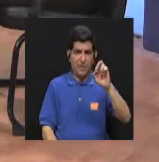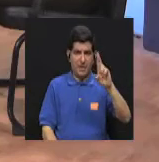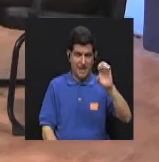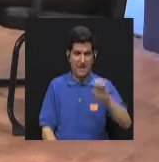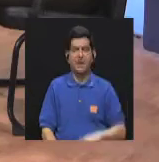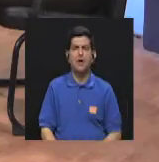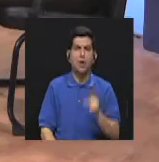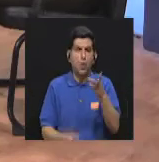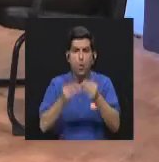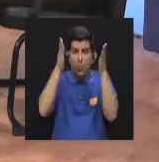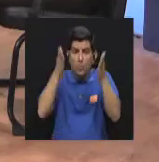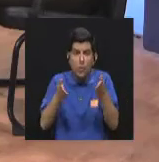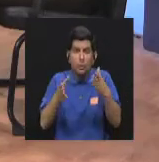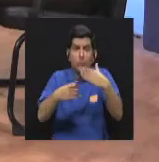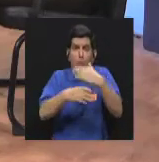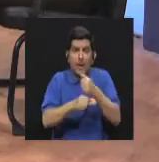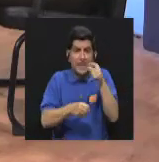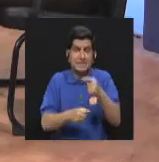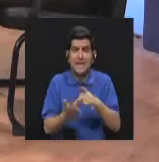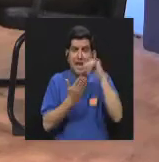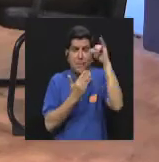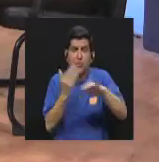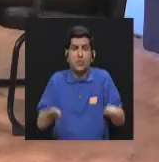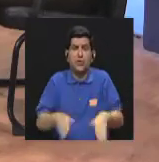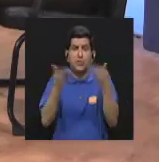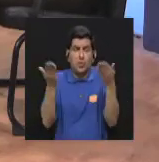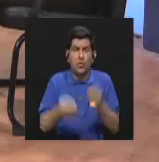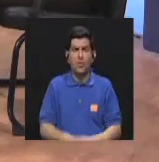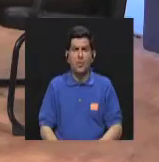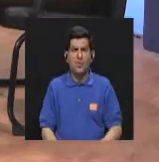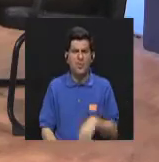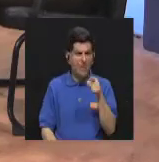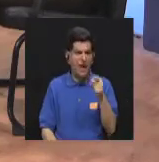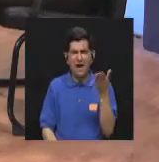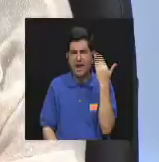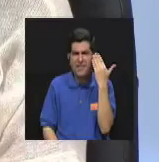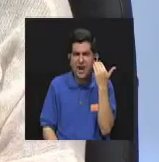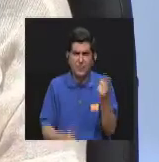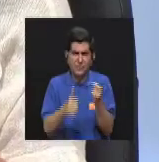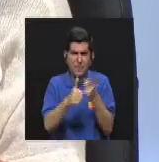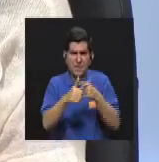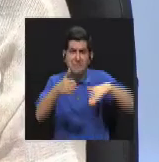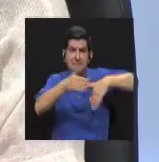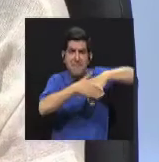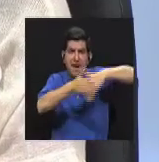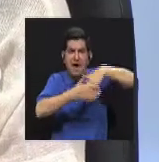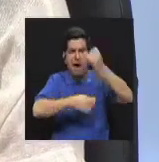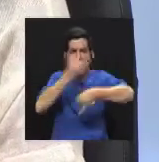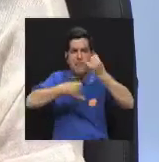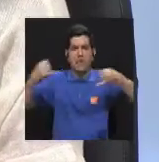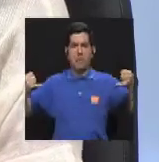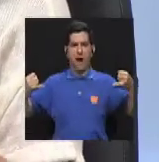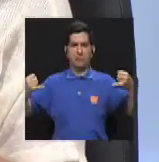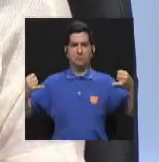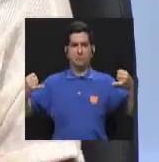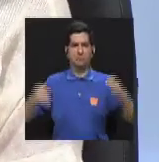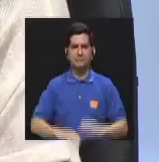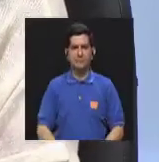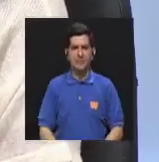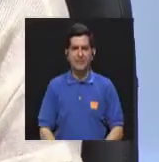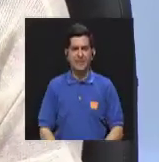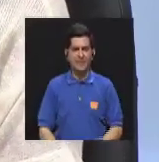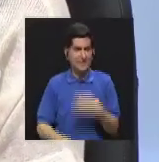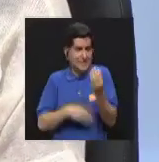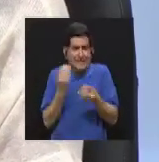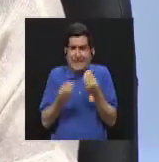productor audiovisual se plantea hacer este proyecto primero de audio? Dice, bueno, primero, la primera barrera es el idioma. Entonces, ¿cómo